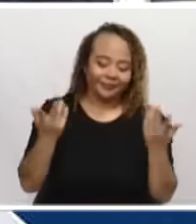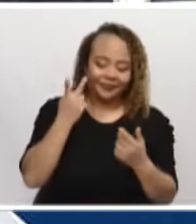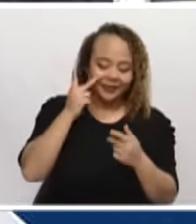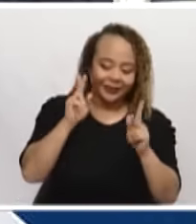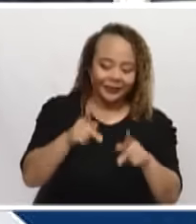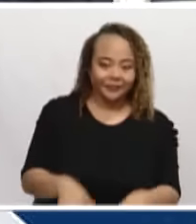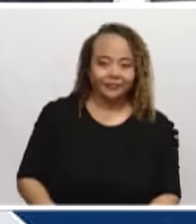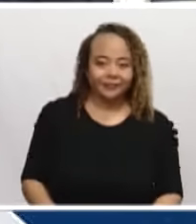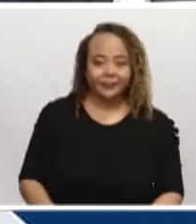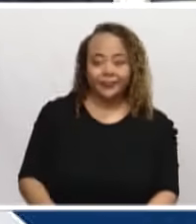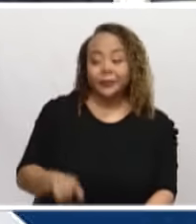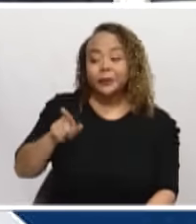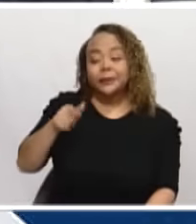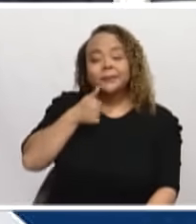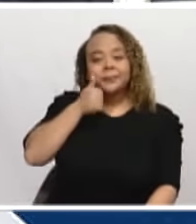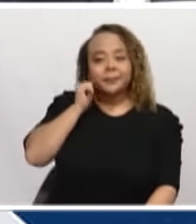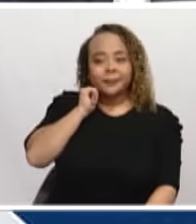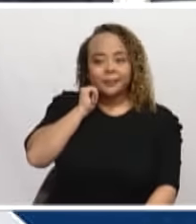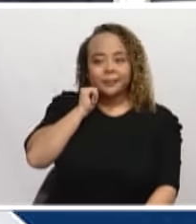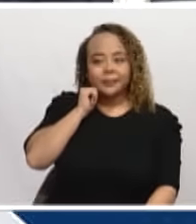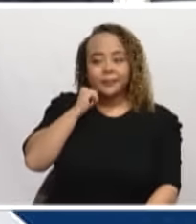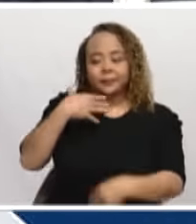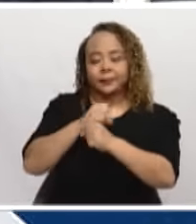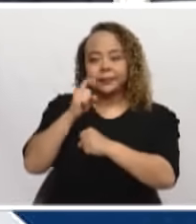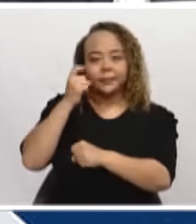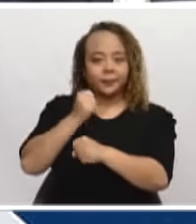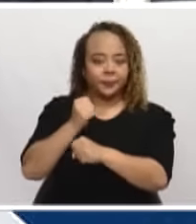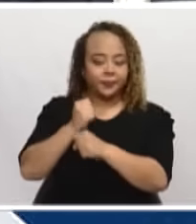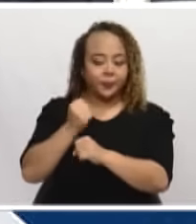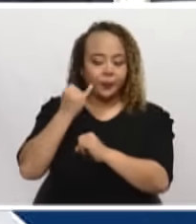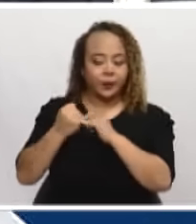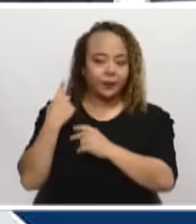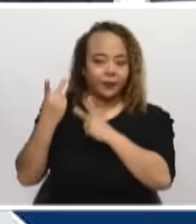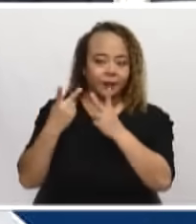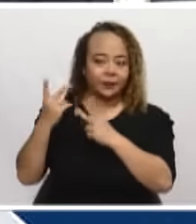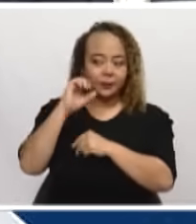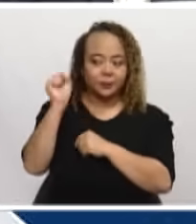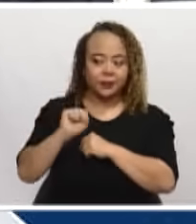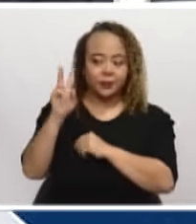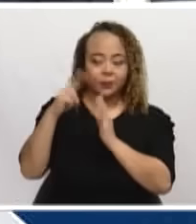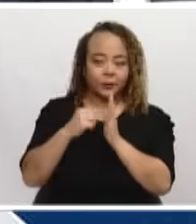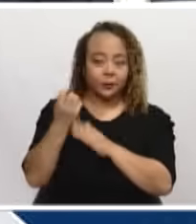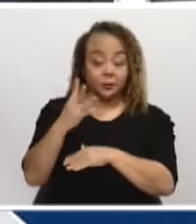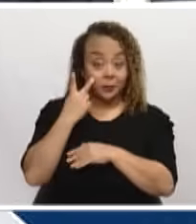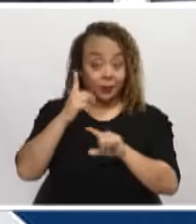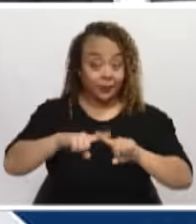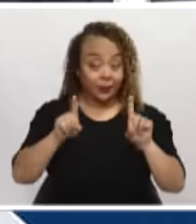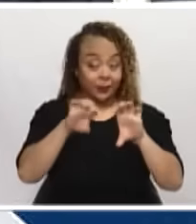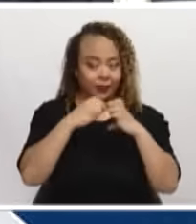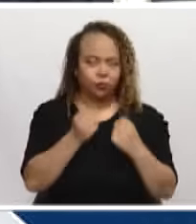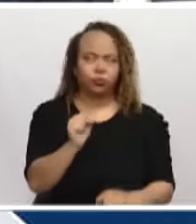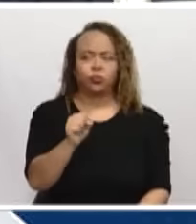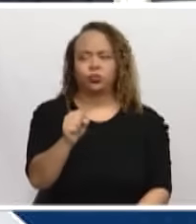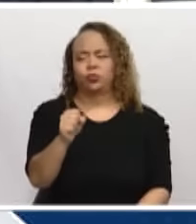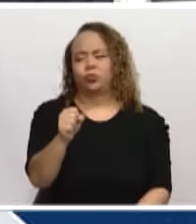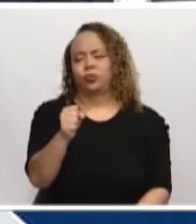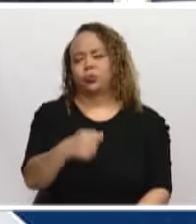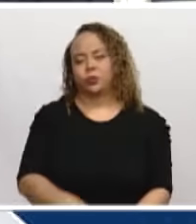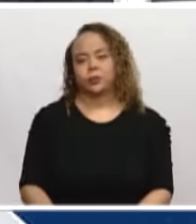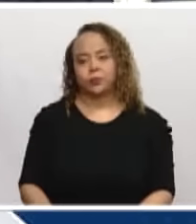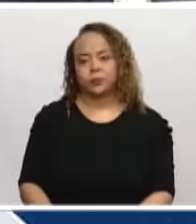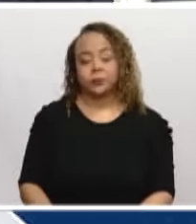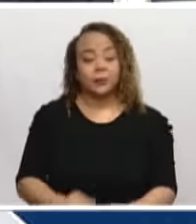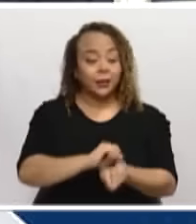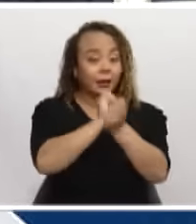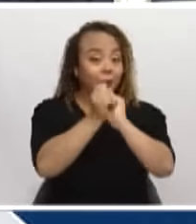aficionado vos que estuviste ayer elaboraste un trabajo de la última visita del sapriza en el 2014 viste la diferencia del estadio sí completamente Hasta eso es que